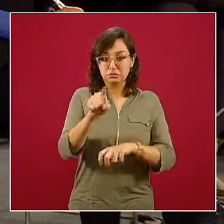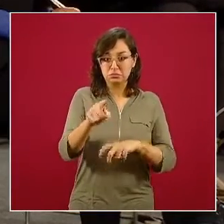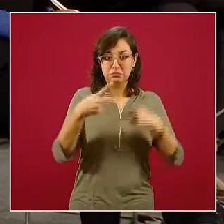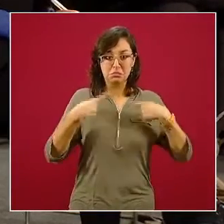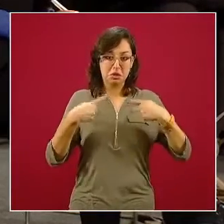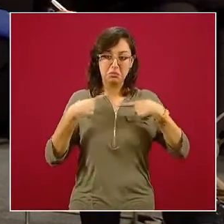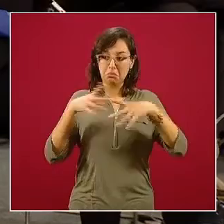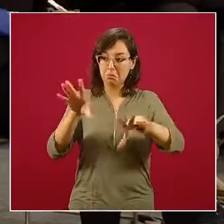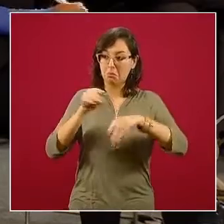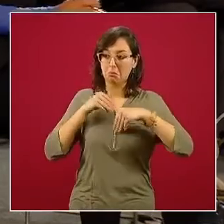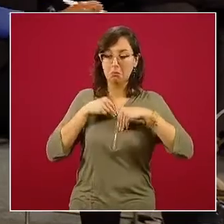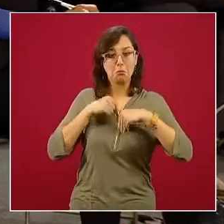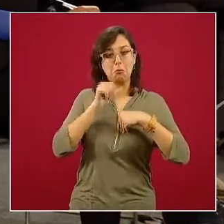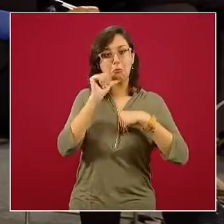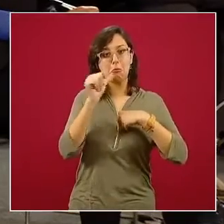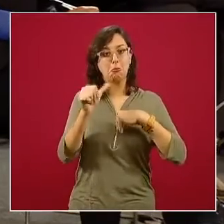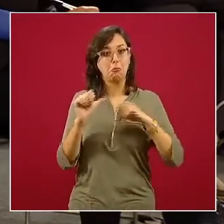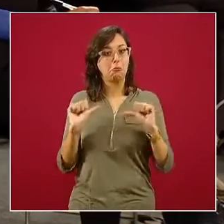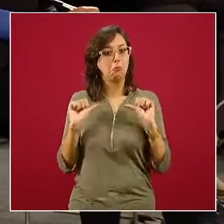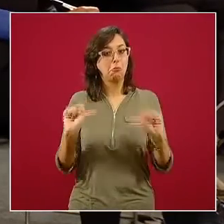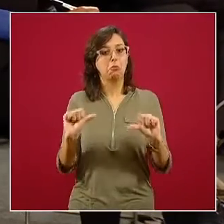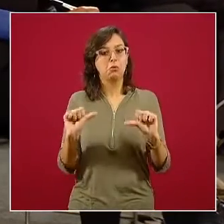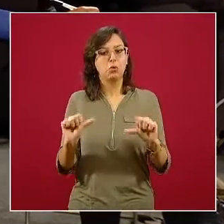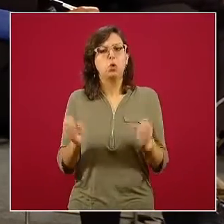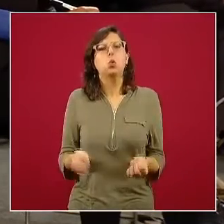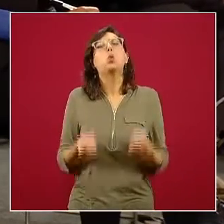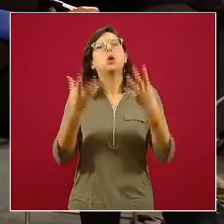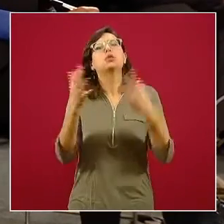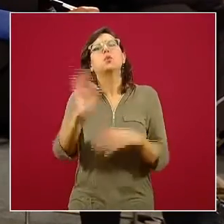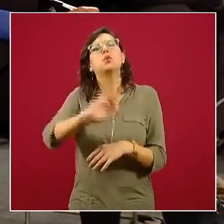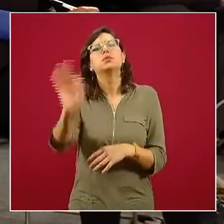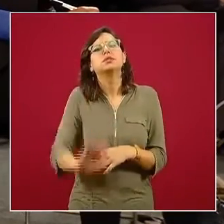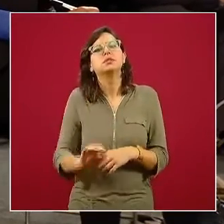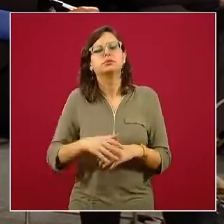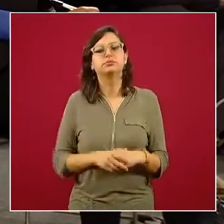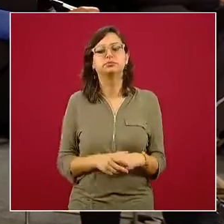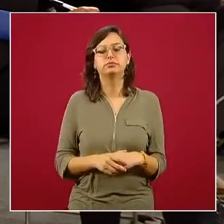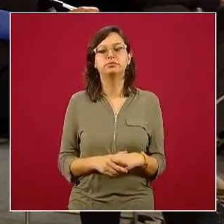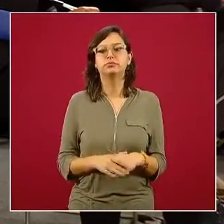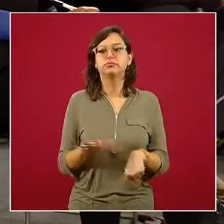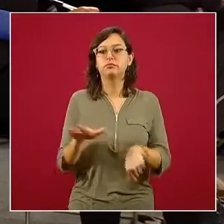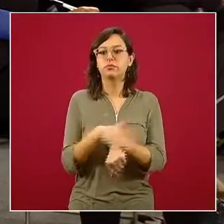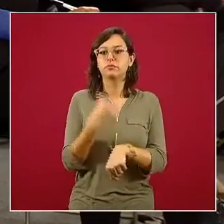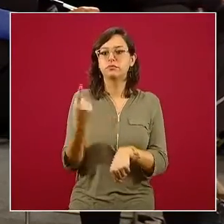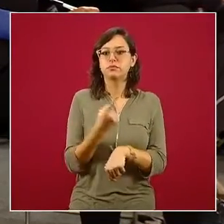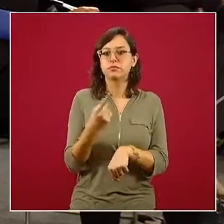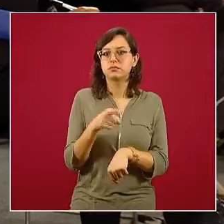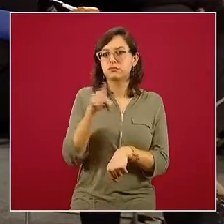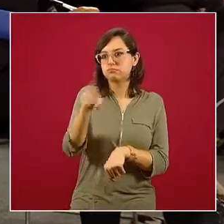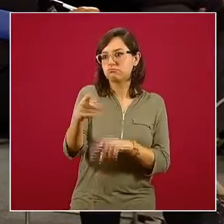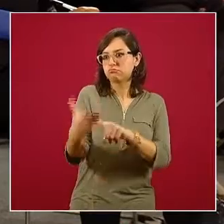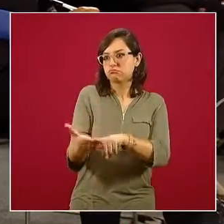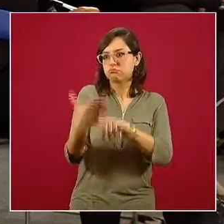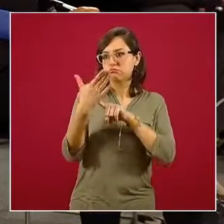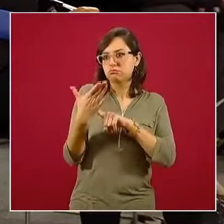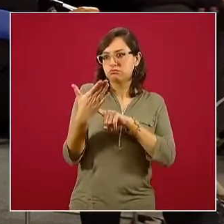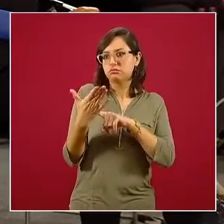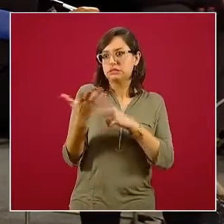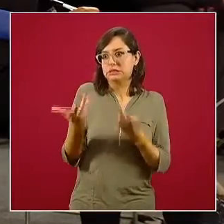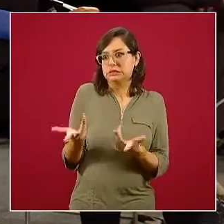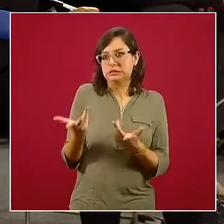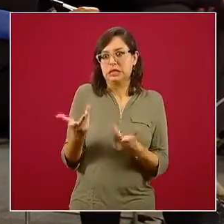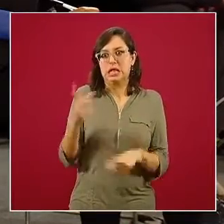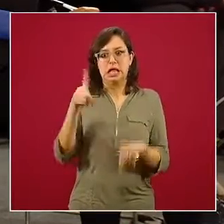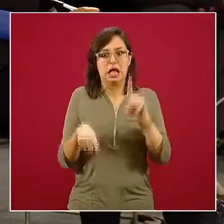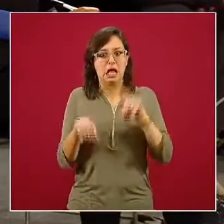población inmune de la que habla? Porque con base en estos datos que está dando, de eso depende, ¿no? Que se regrese todos